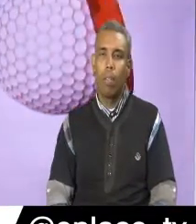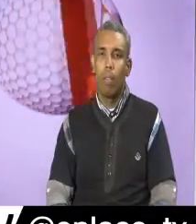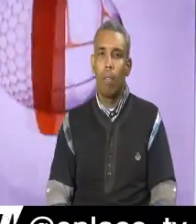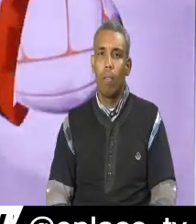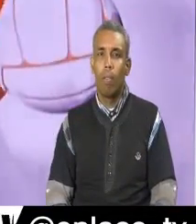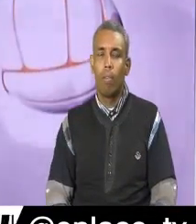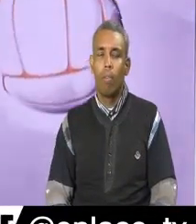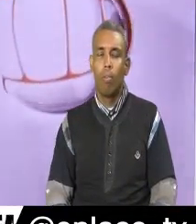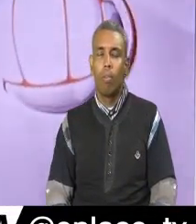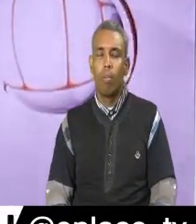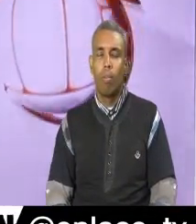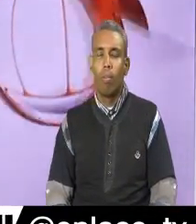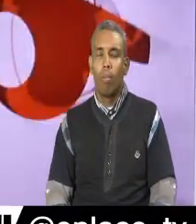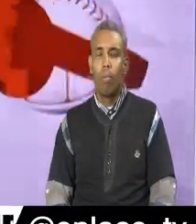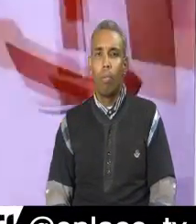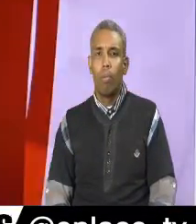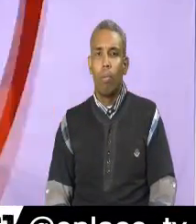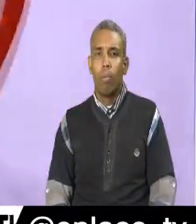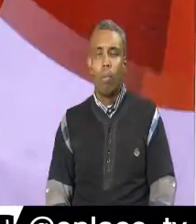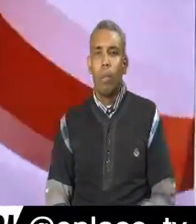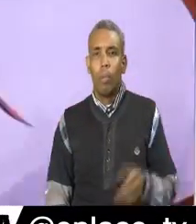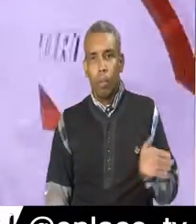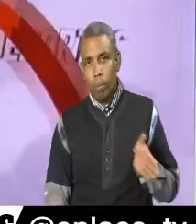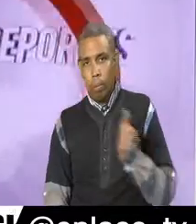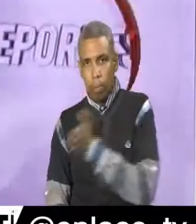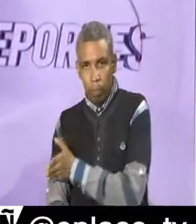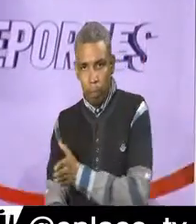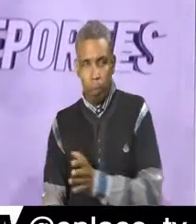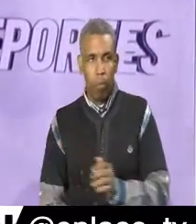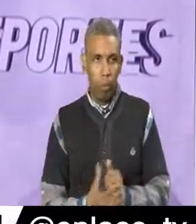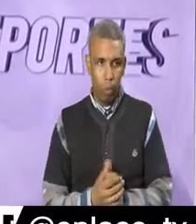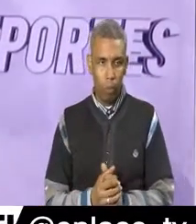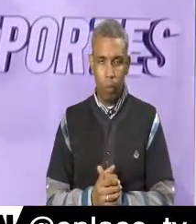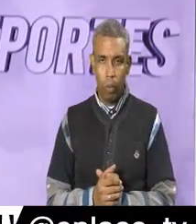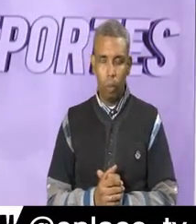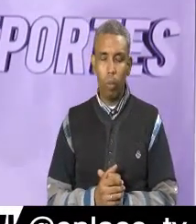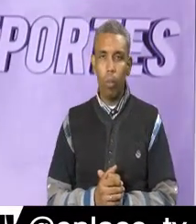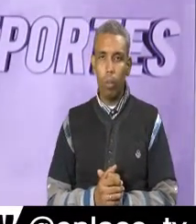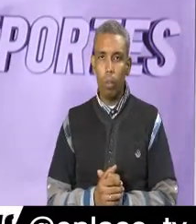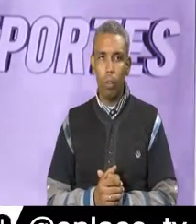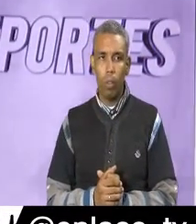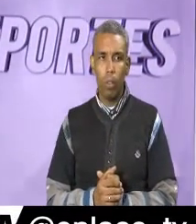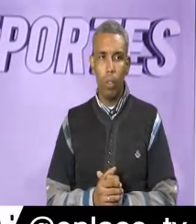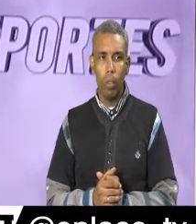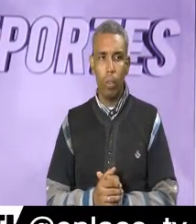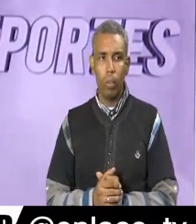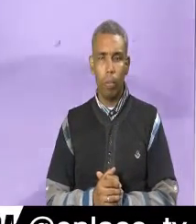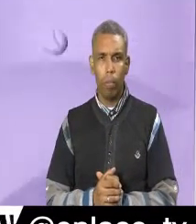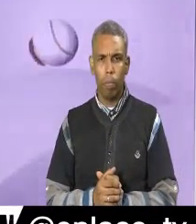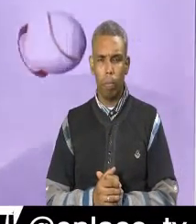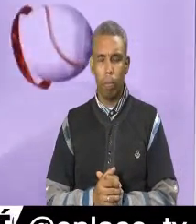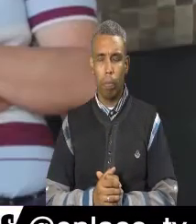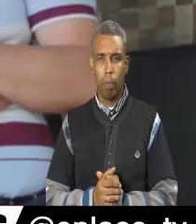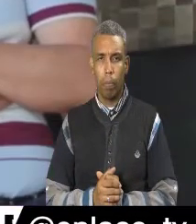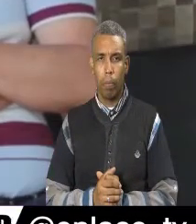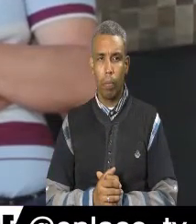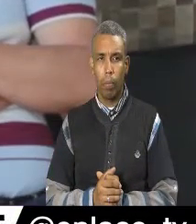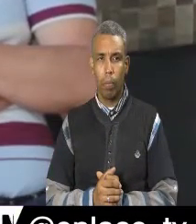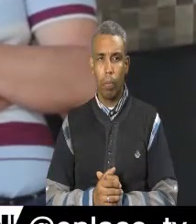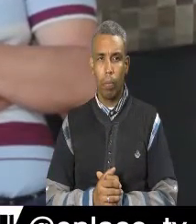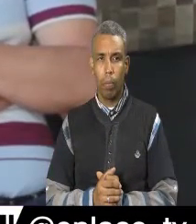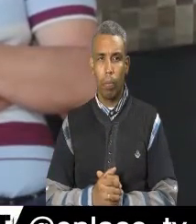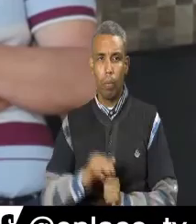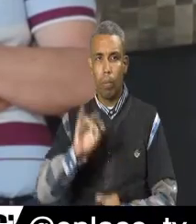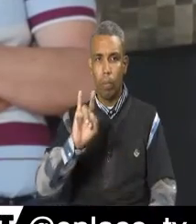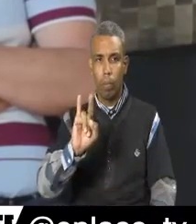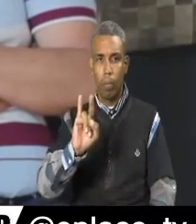Y las Olimpiadas Municipales fueron anunciadas por parte del Sindicato de Trabajadores Oficiales de Barranca Bermeja. Julpiano Quintero,